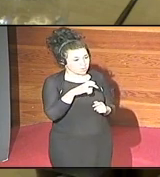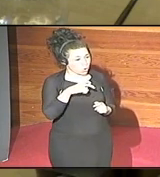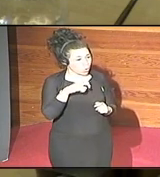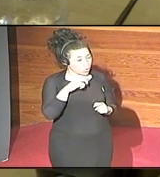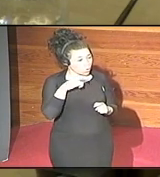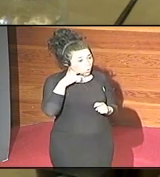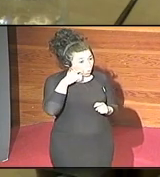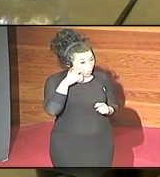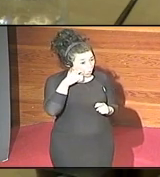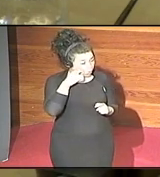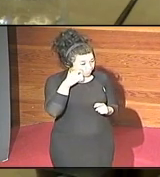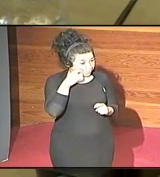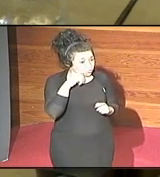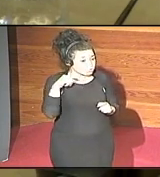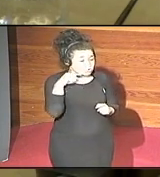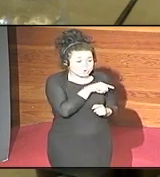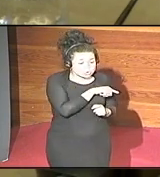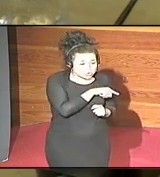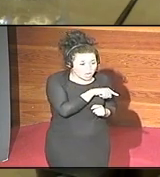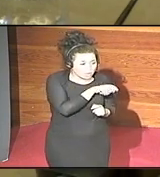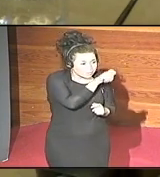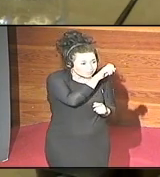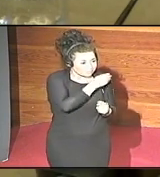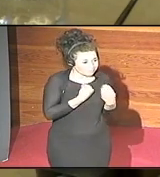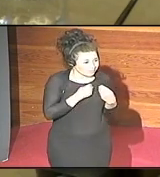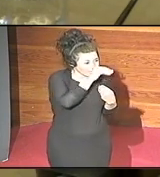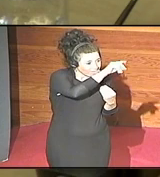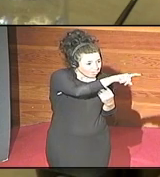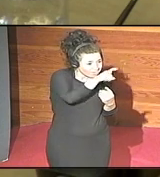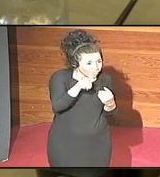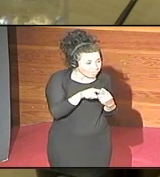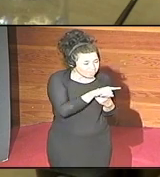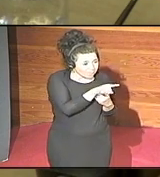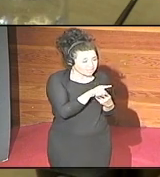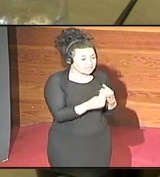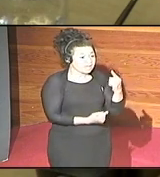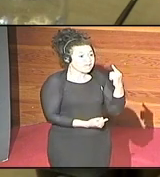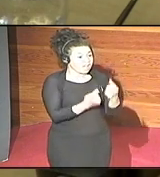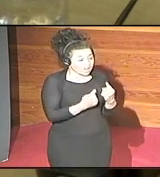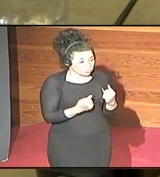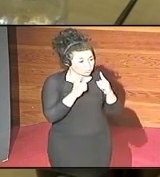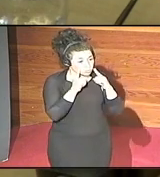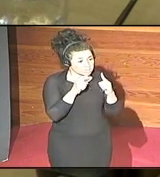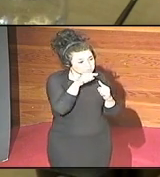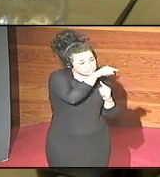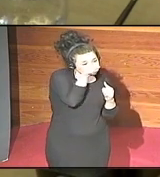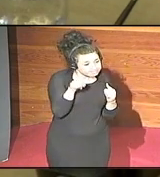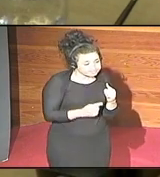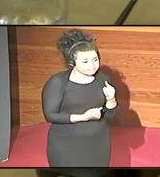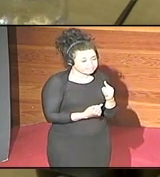ruso, en todas estas repúblicas, en algunos casos estas poblaciones